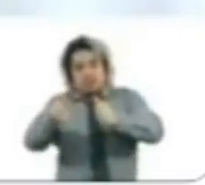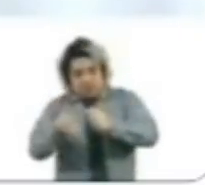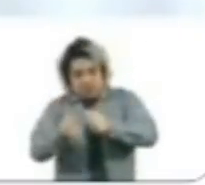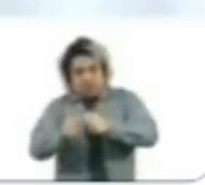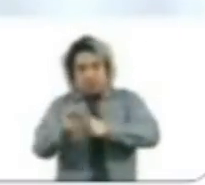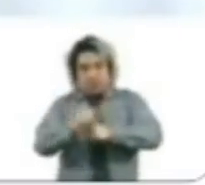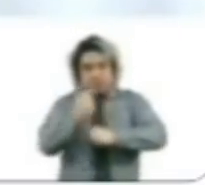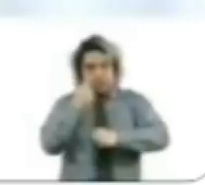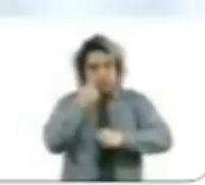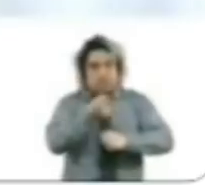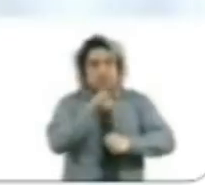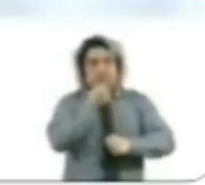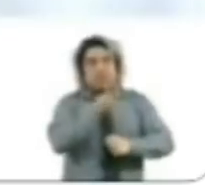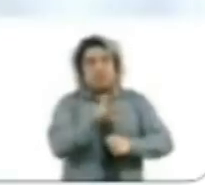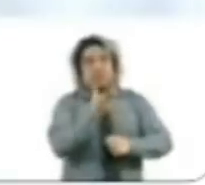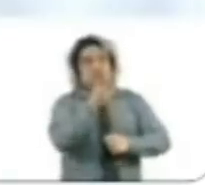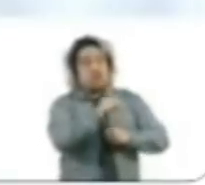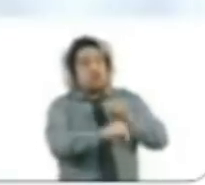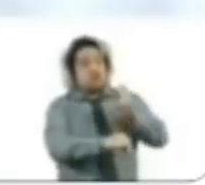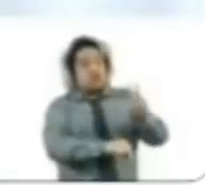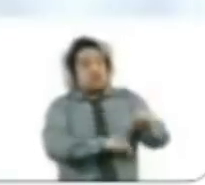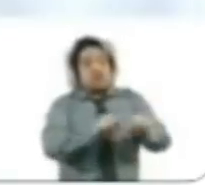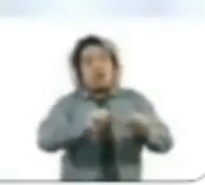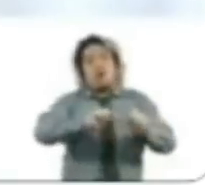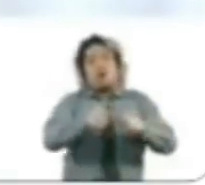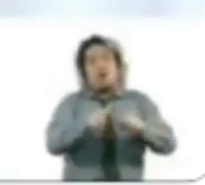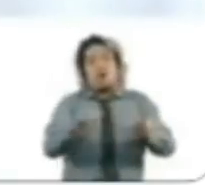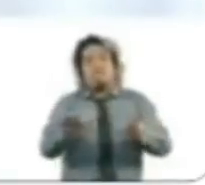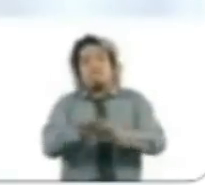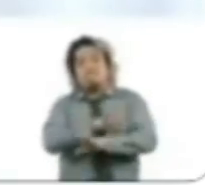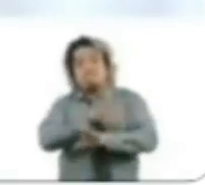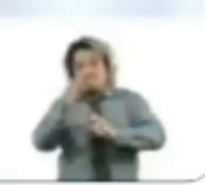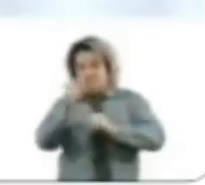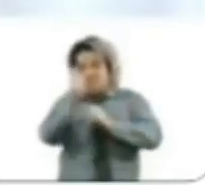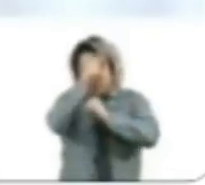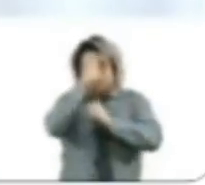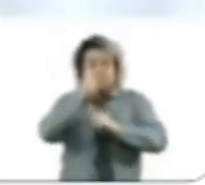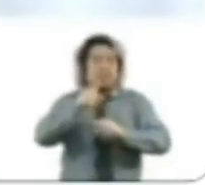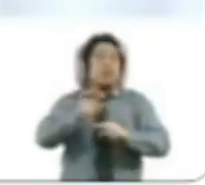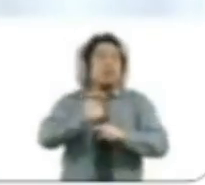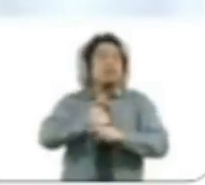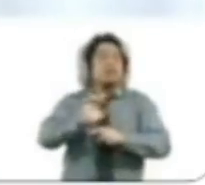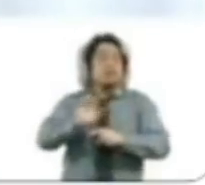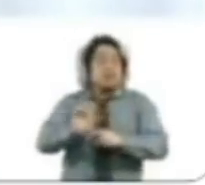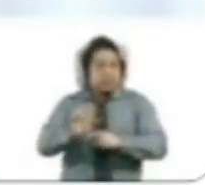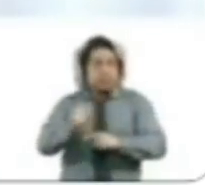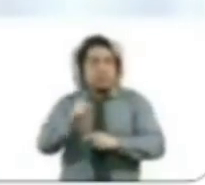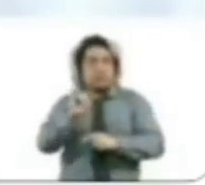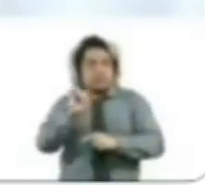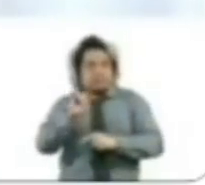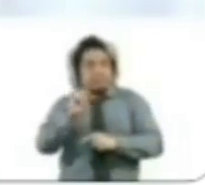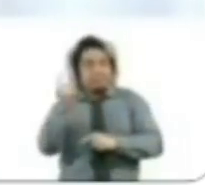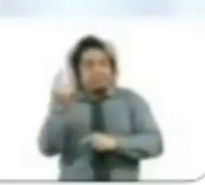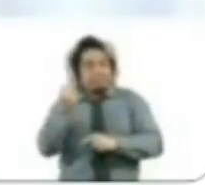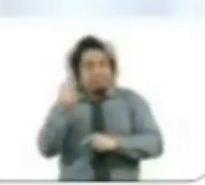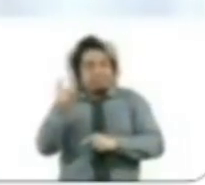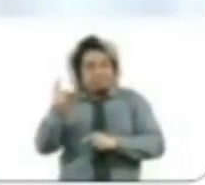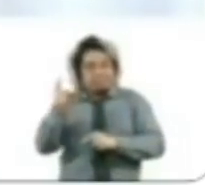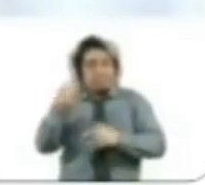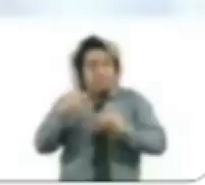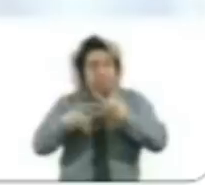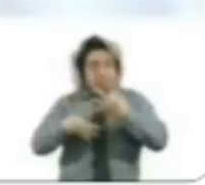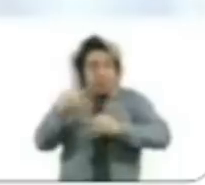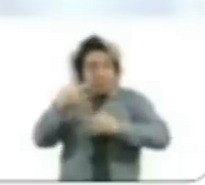de que en la mesa dijeron que hubo acuerdos se ampararon esta iniciativa es fundamental que los ministros de la corte la